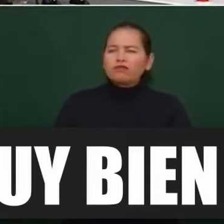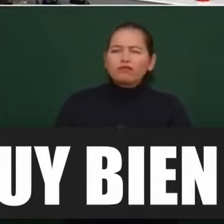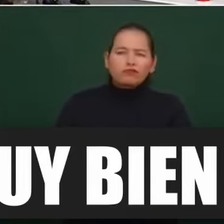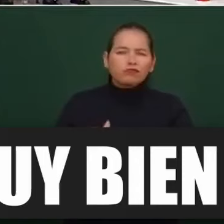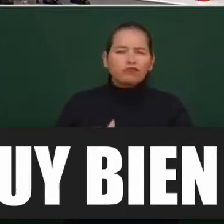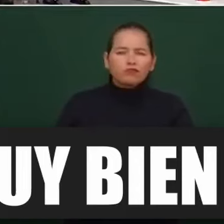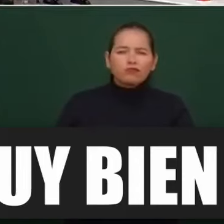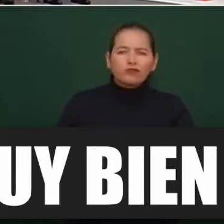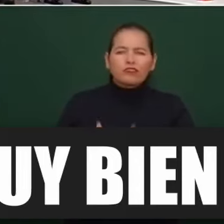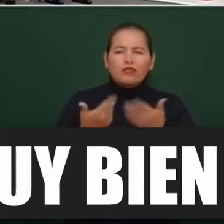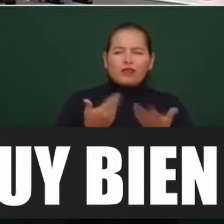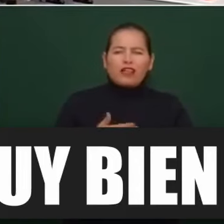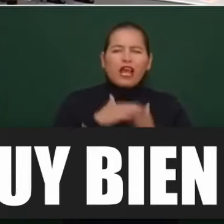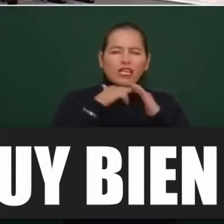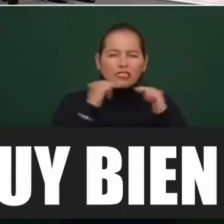una hacienda,